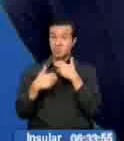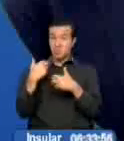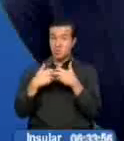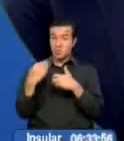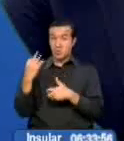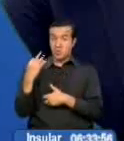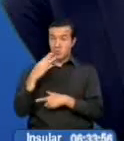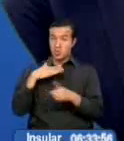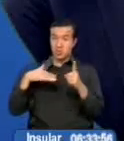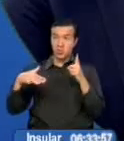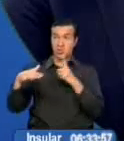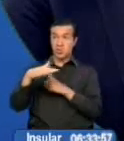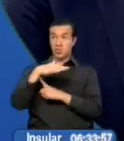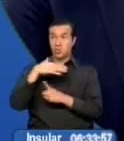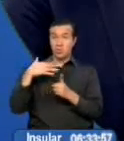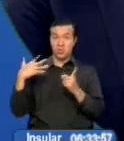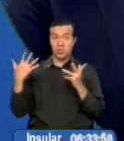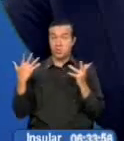propios del entorno,